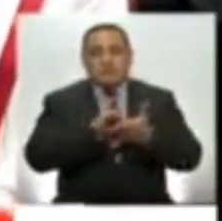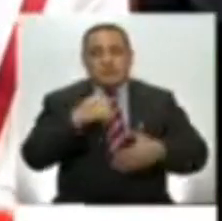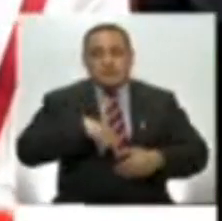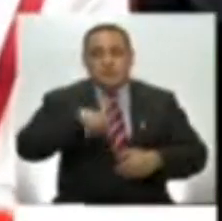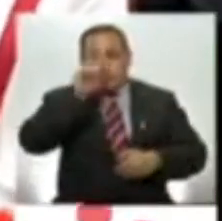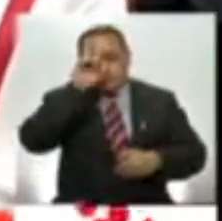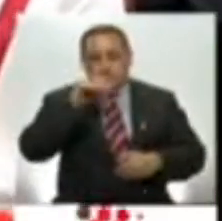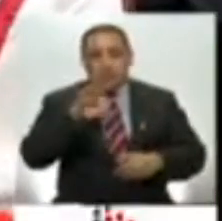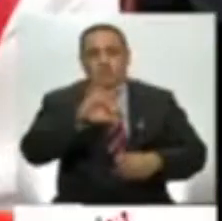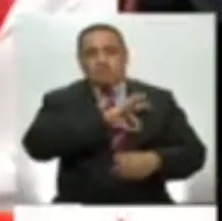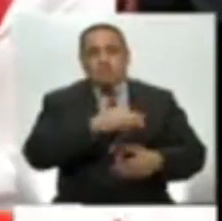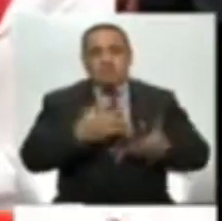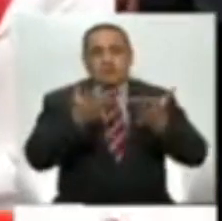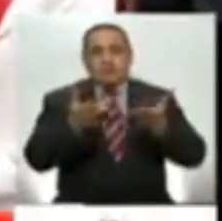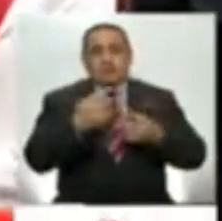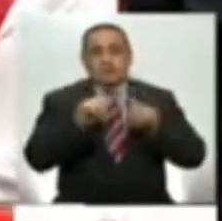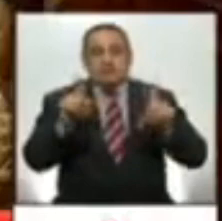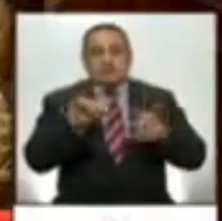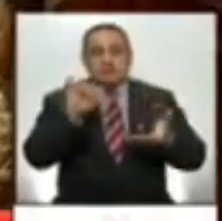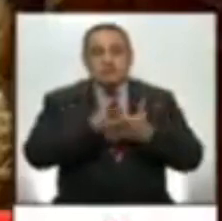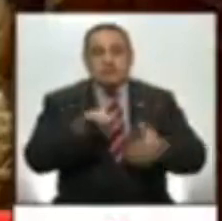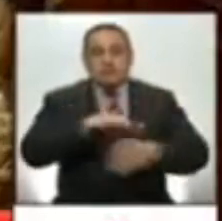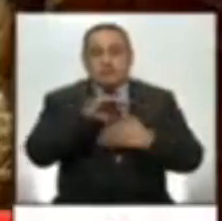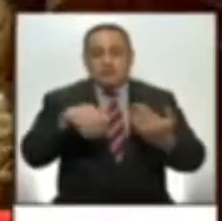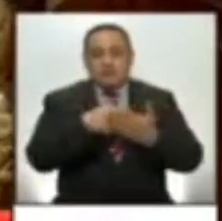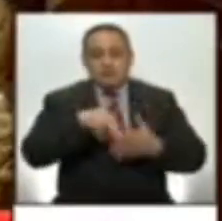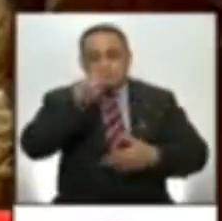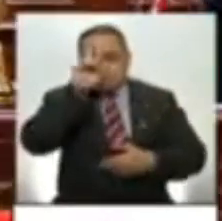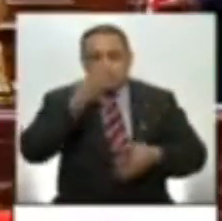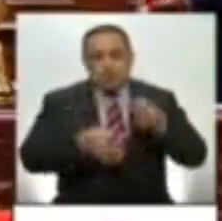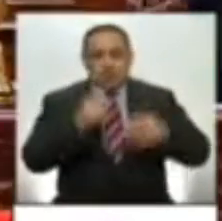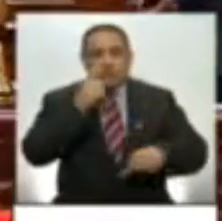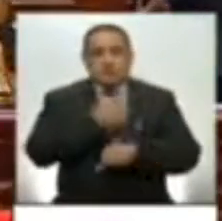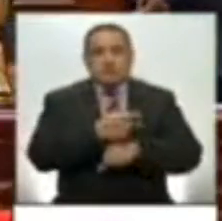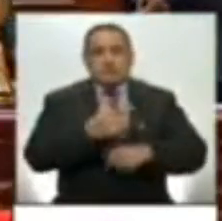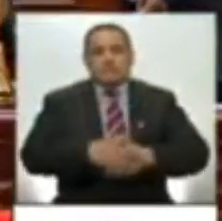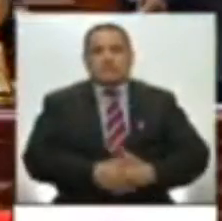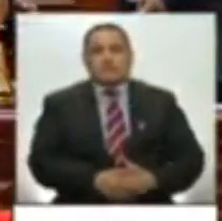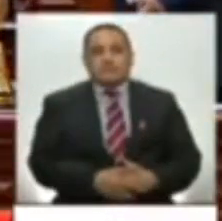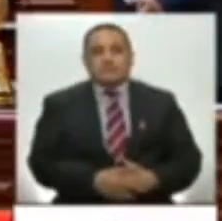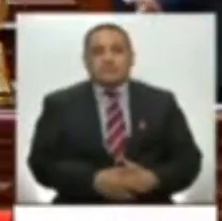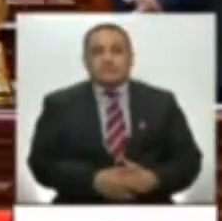patria la premien, sino que él y la nación se lo demanden.